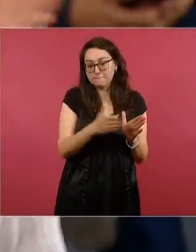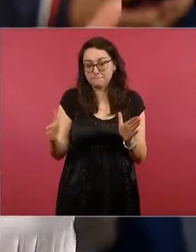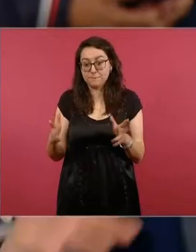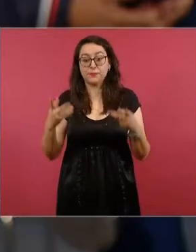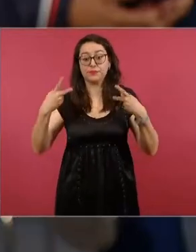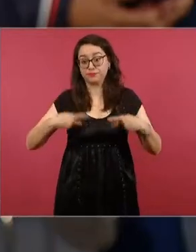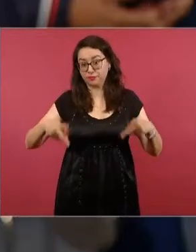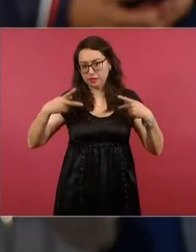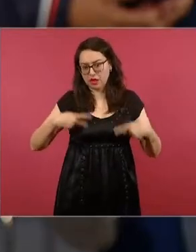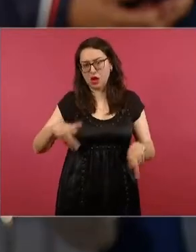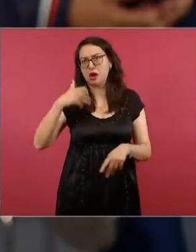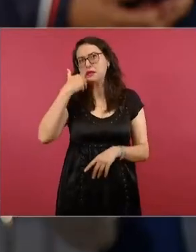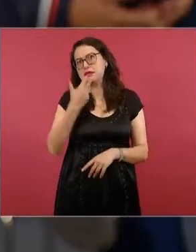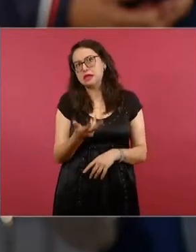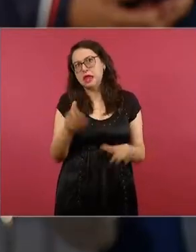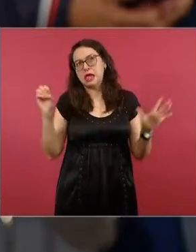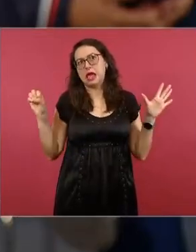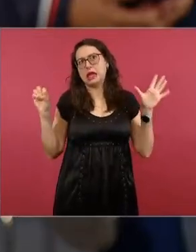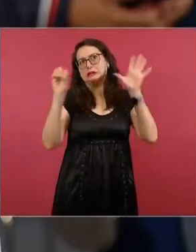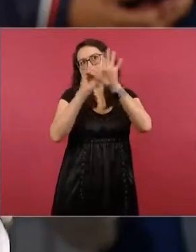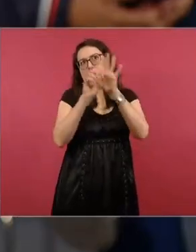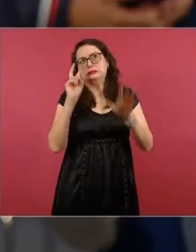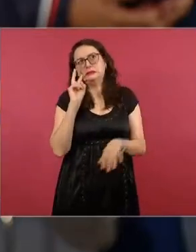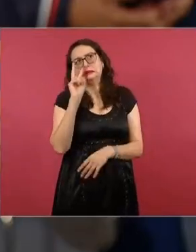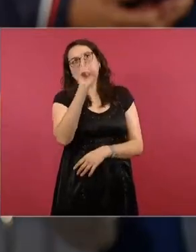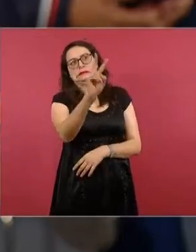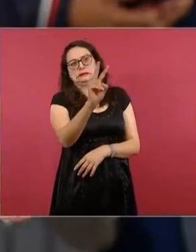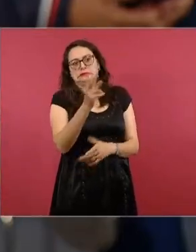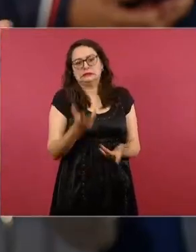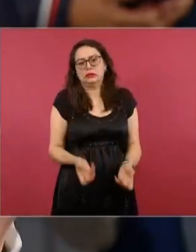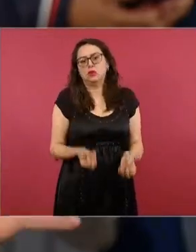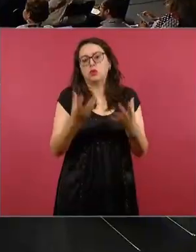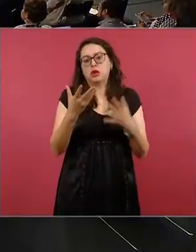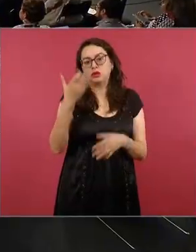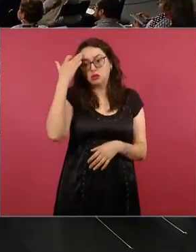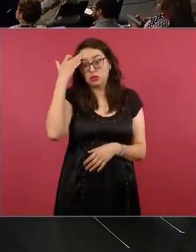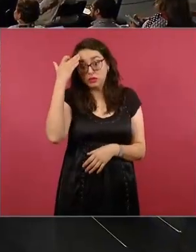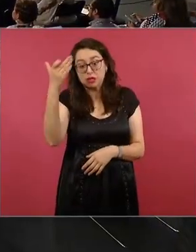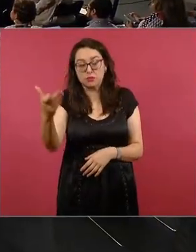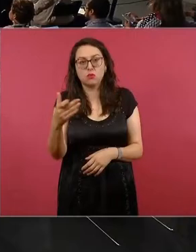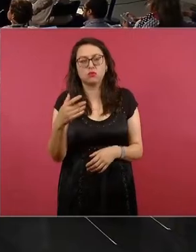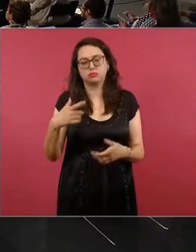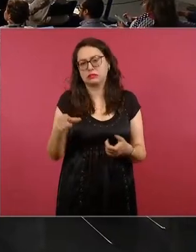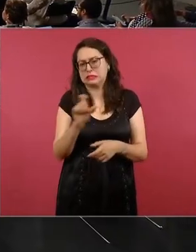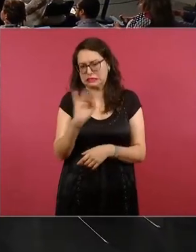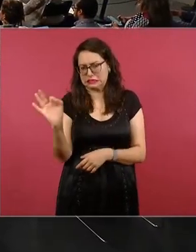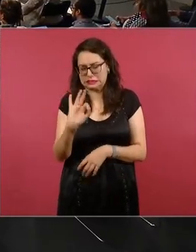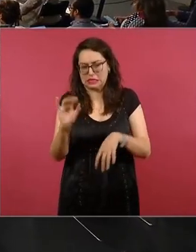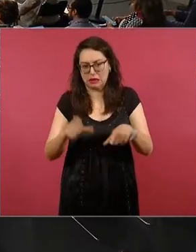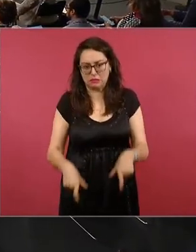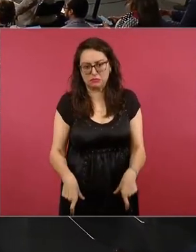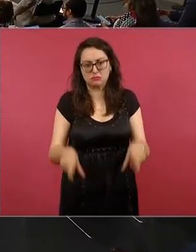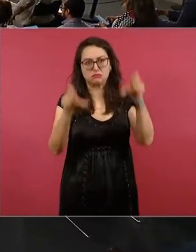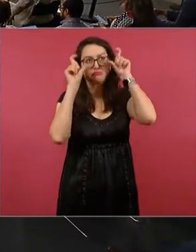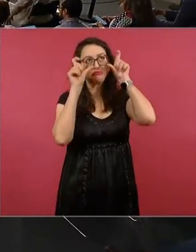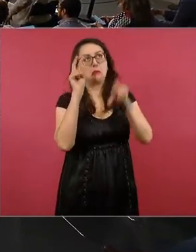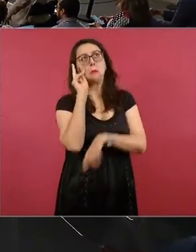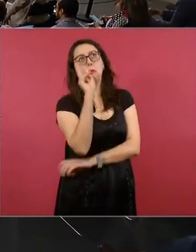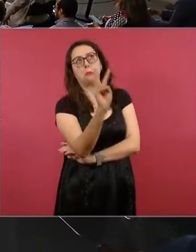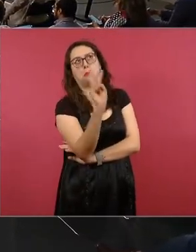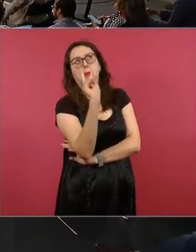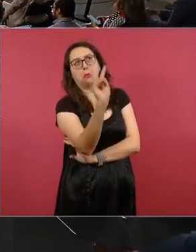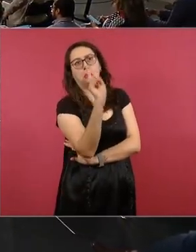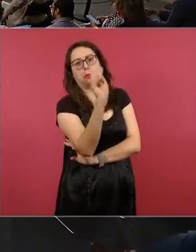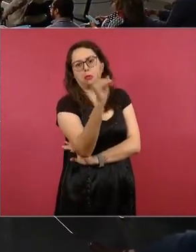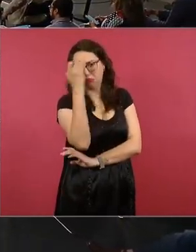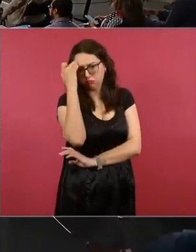verlo a través de los filtros o de los lentes pudiera ser si por periodos parciales de 20, 30 segundos o puede ser indefinido